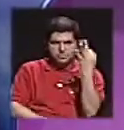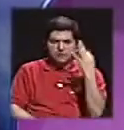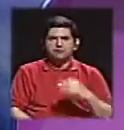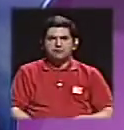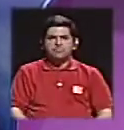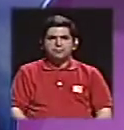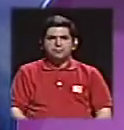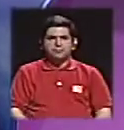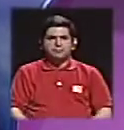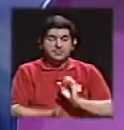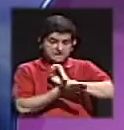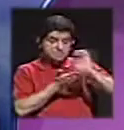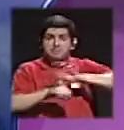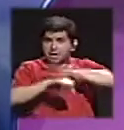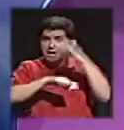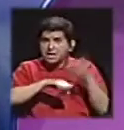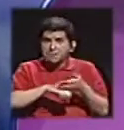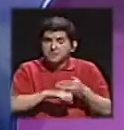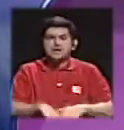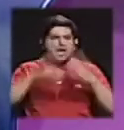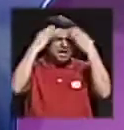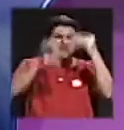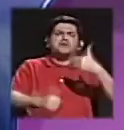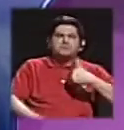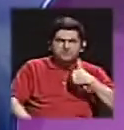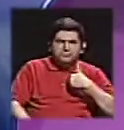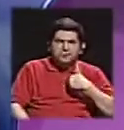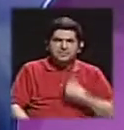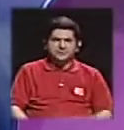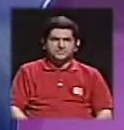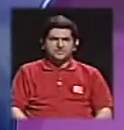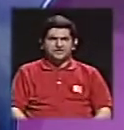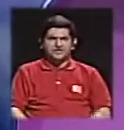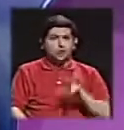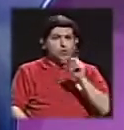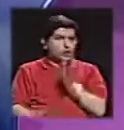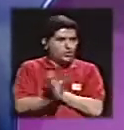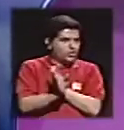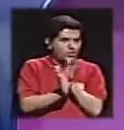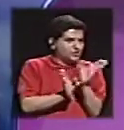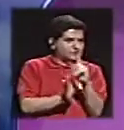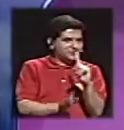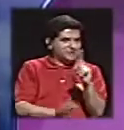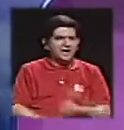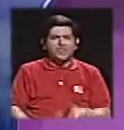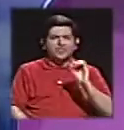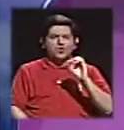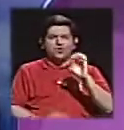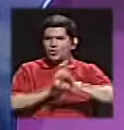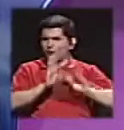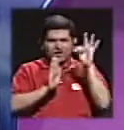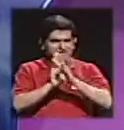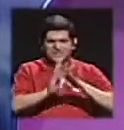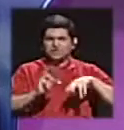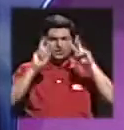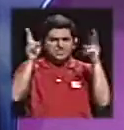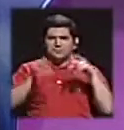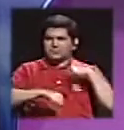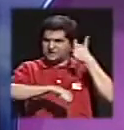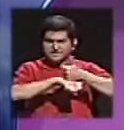de anticoncepción, a información no sesgada, no estigmatizada sobre el